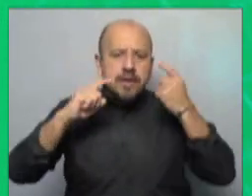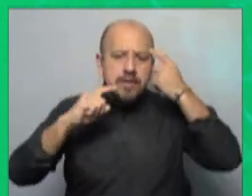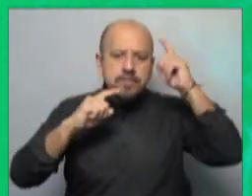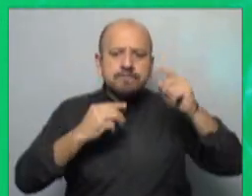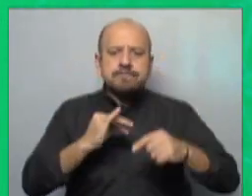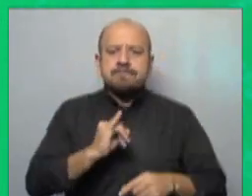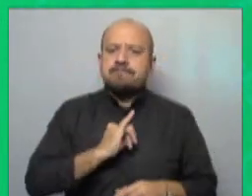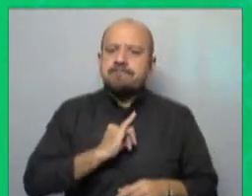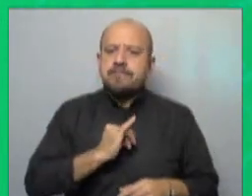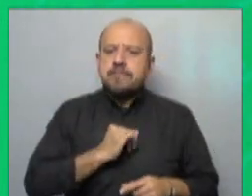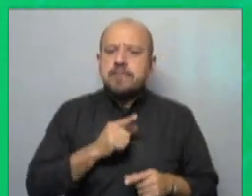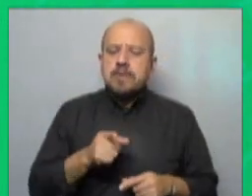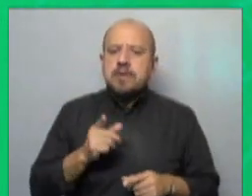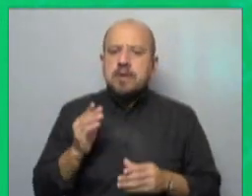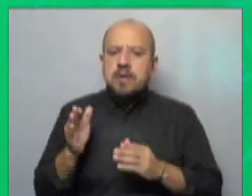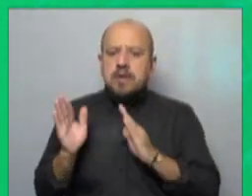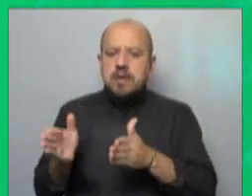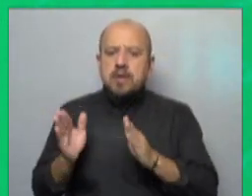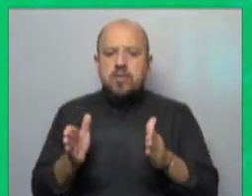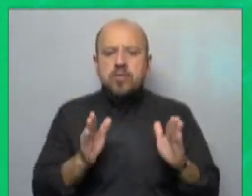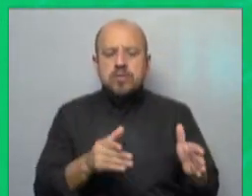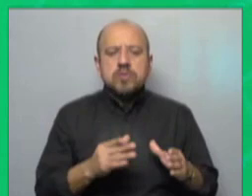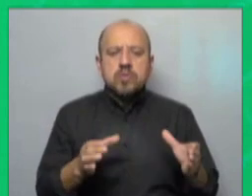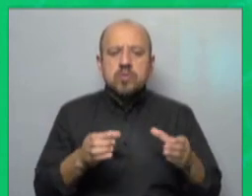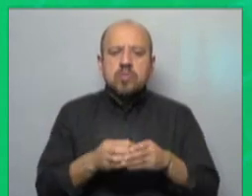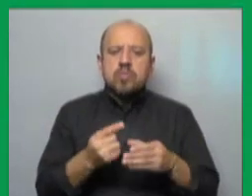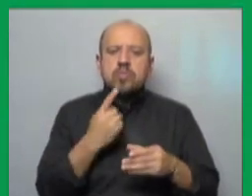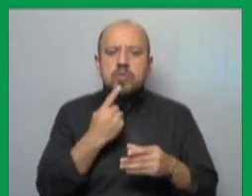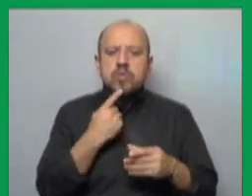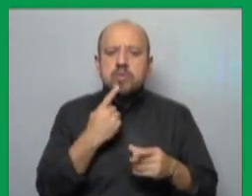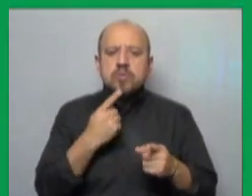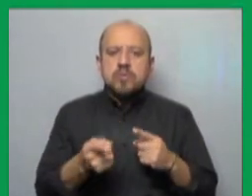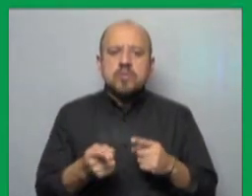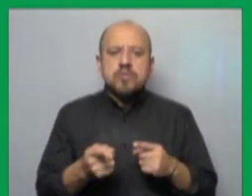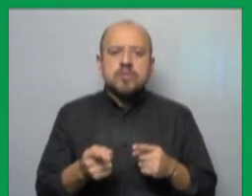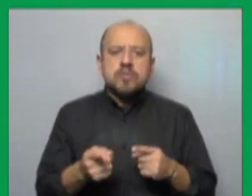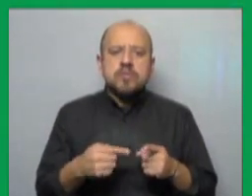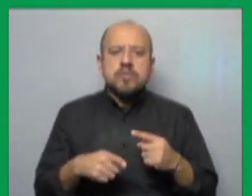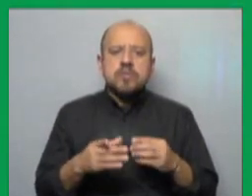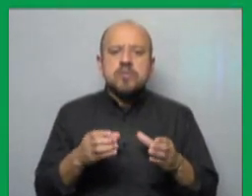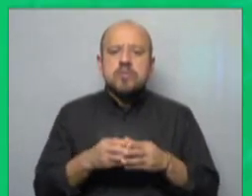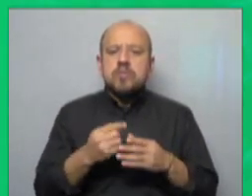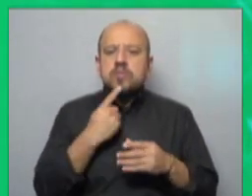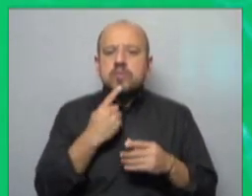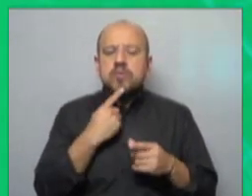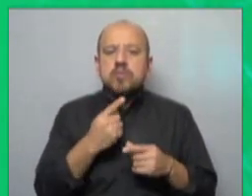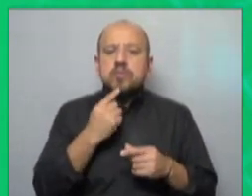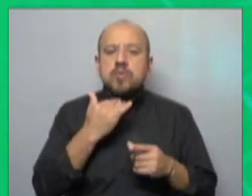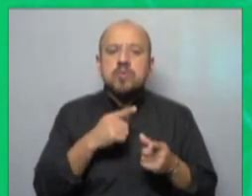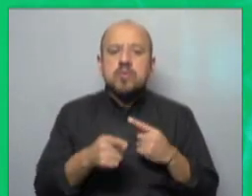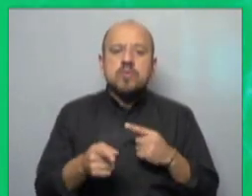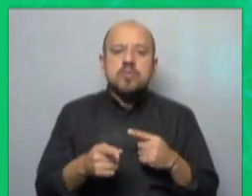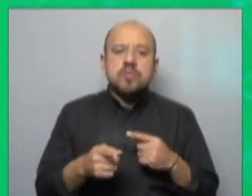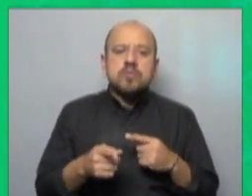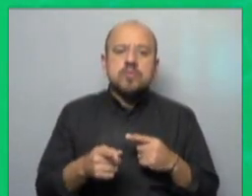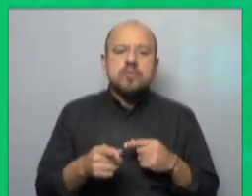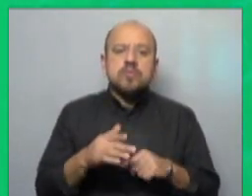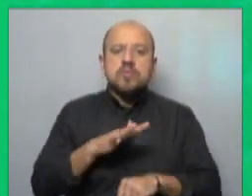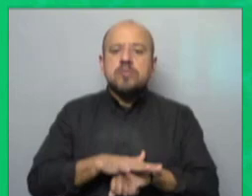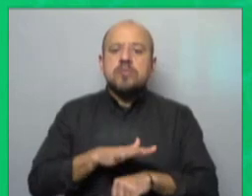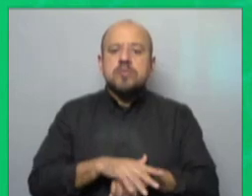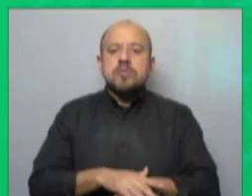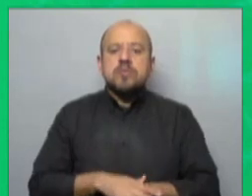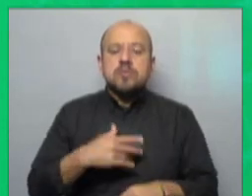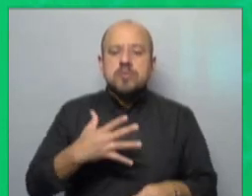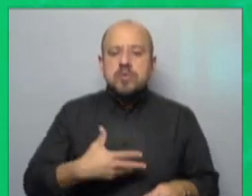digamos que guían a los distintos partidos o incluso que atraviesan a los partidos políticos como fue en su momento también la despenalización